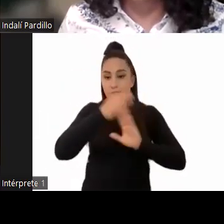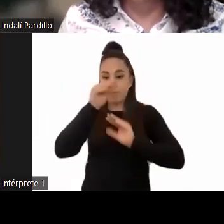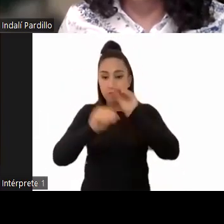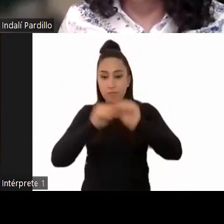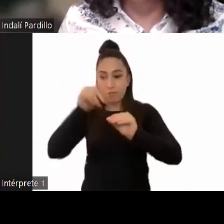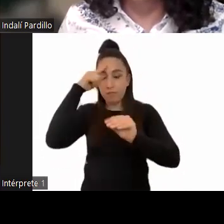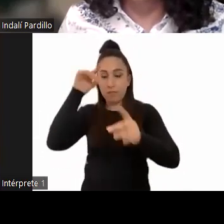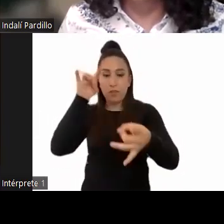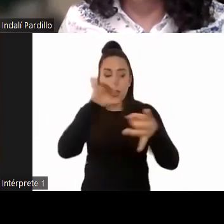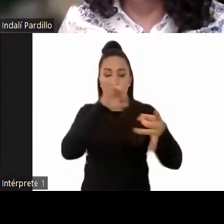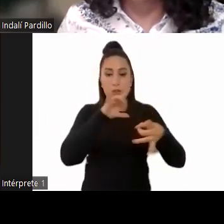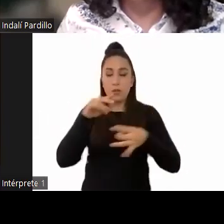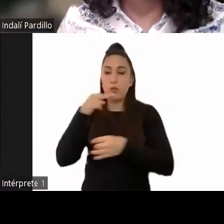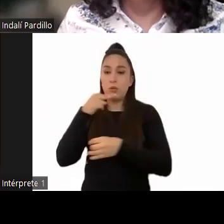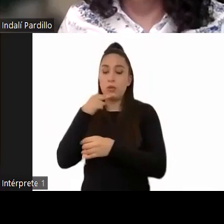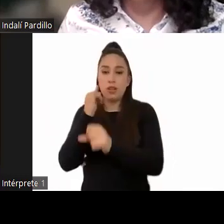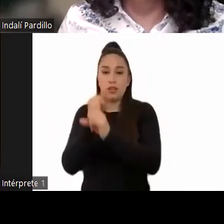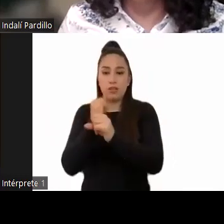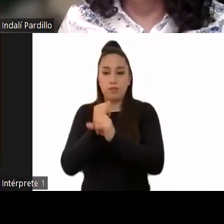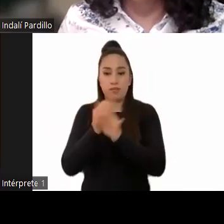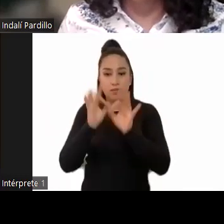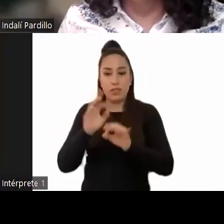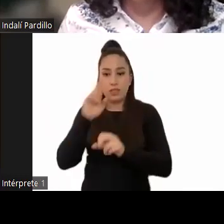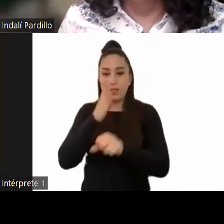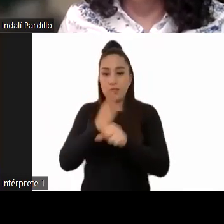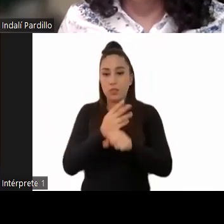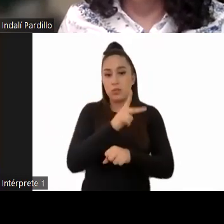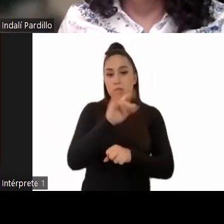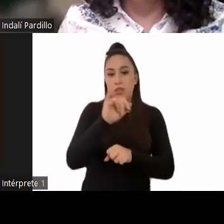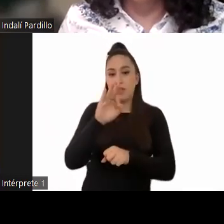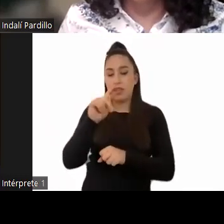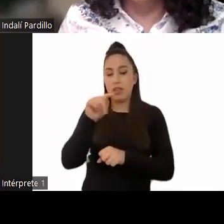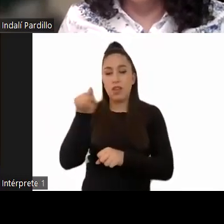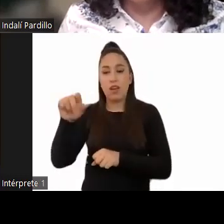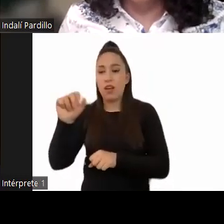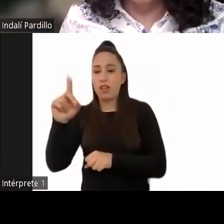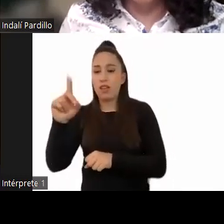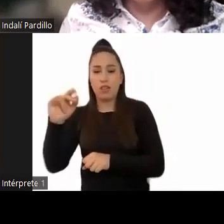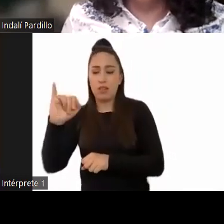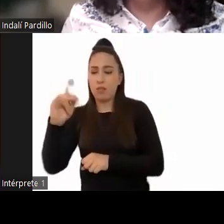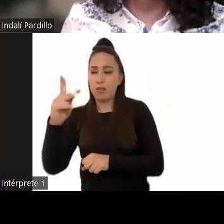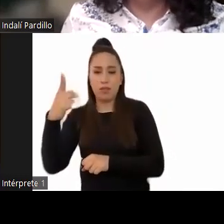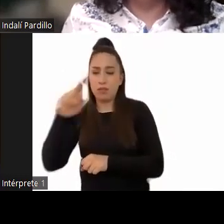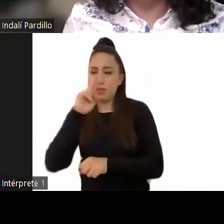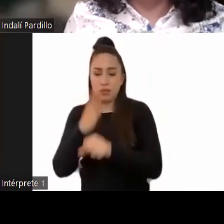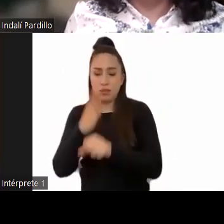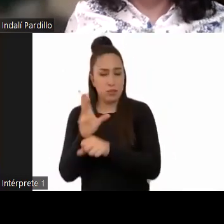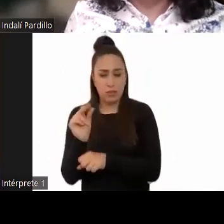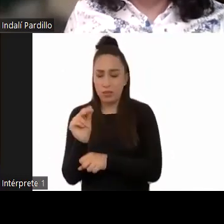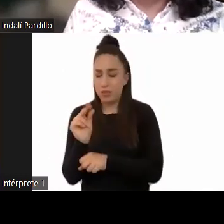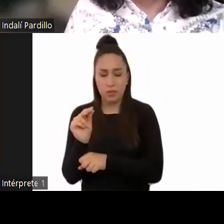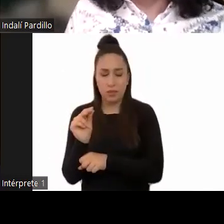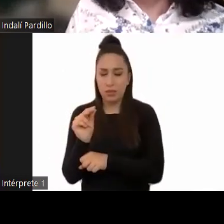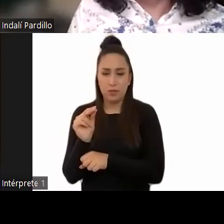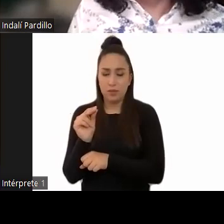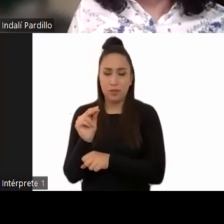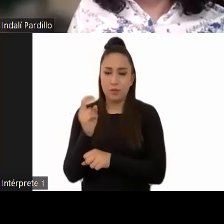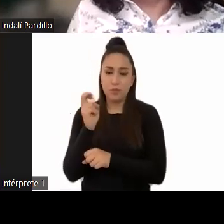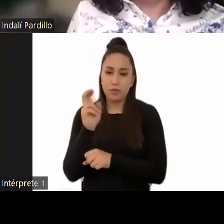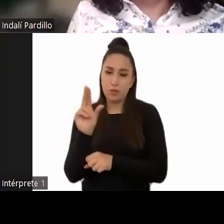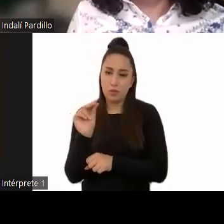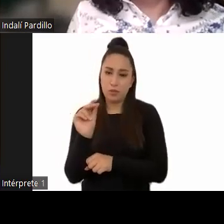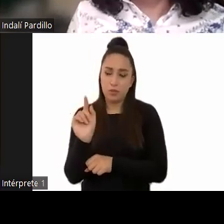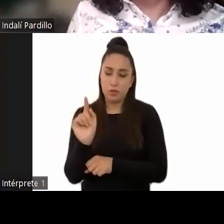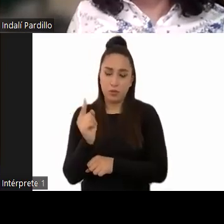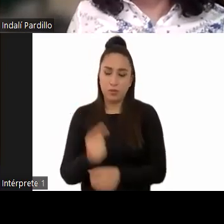el espectro radioeléctrico. Esta facultad no está dentro de las atribuciones que se le